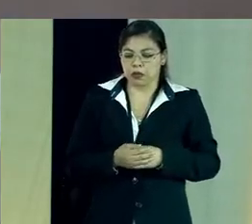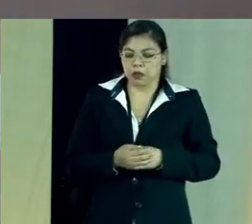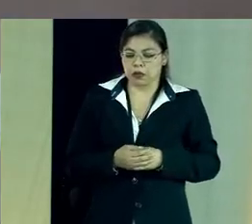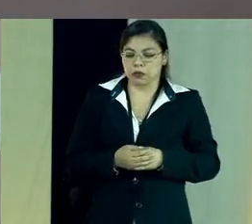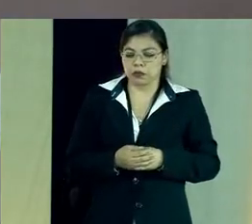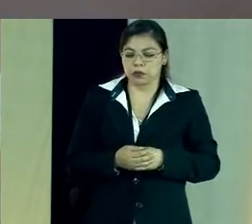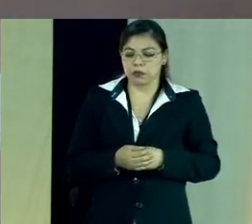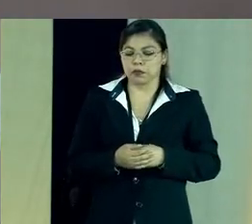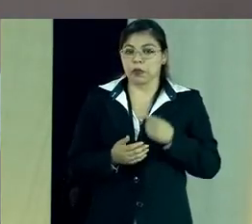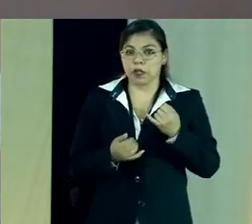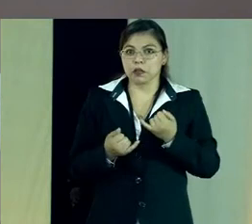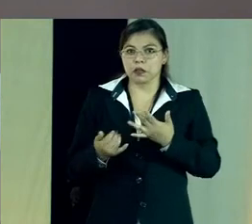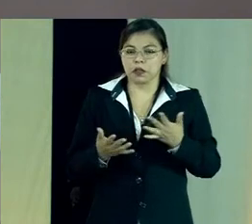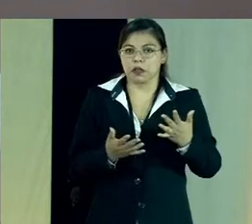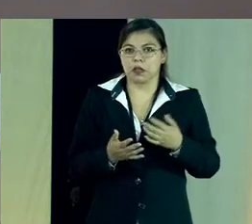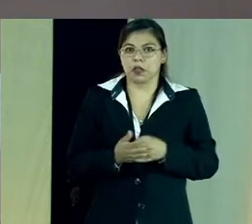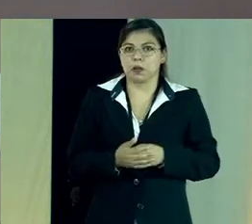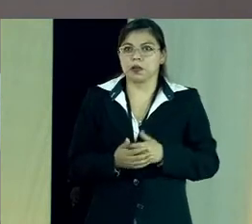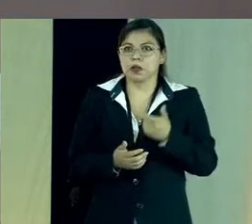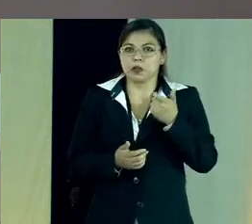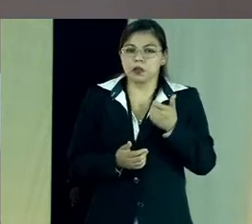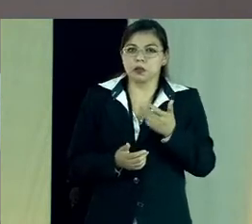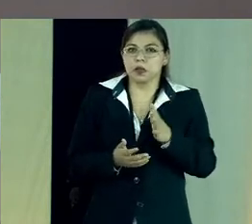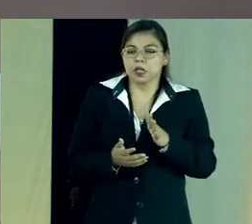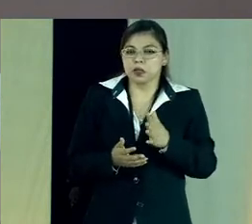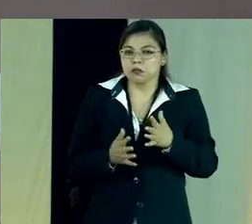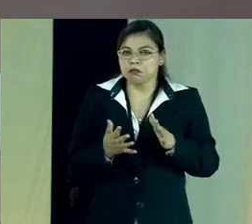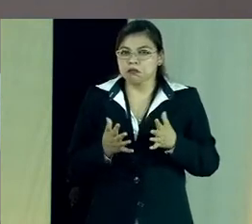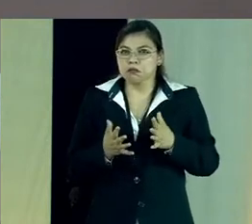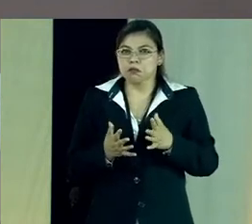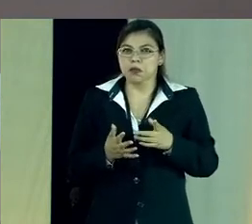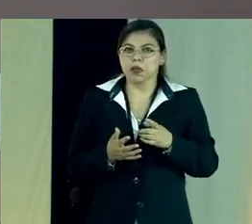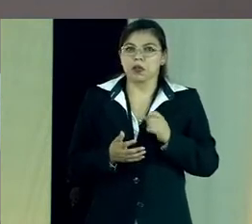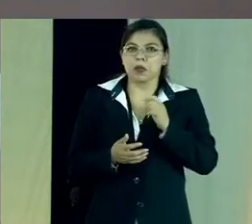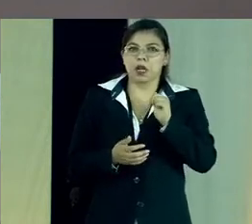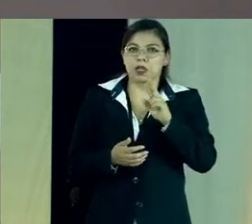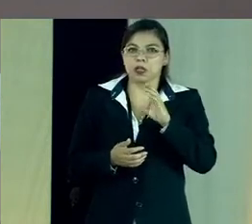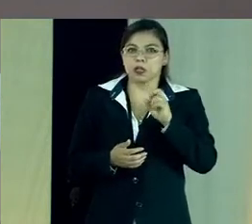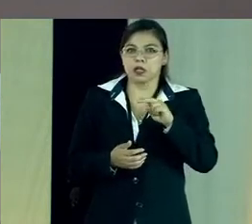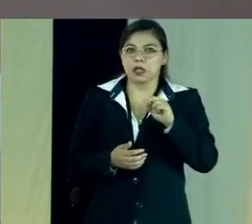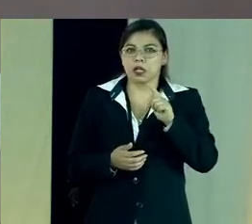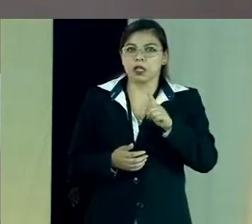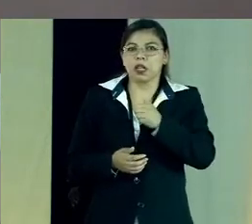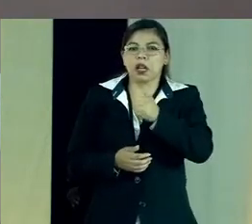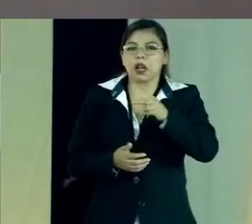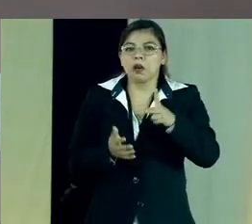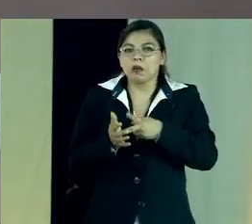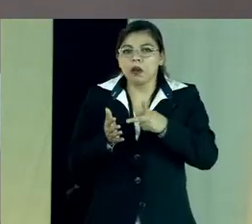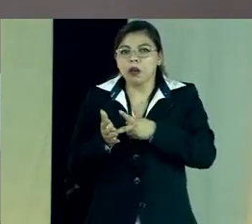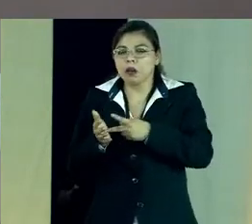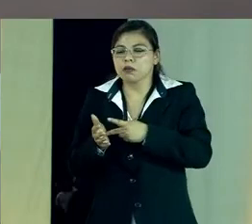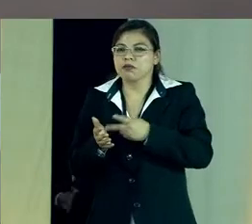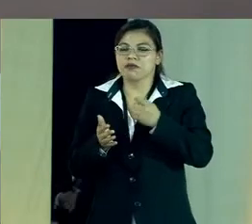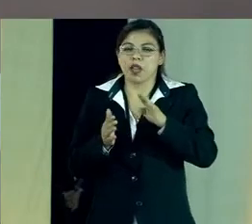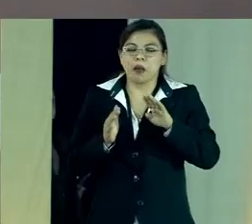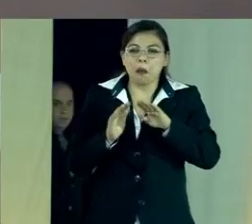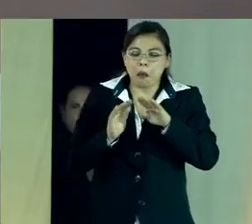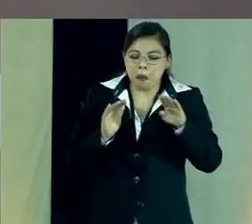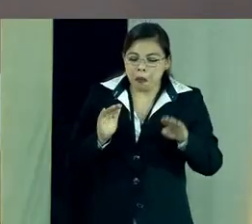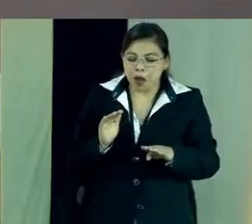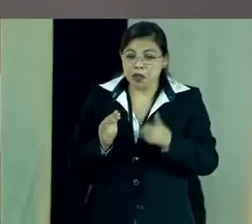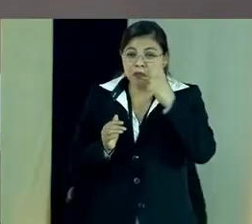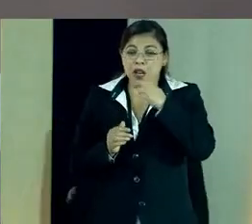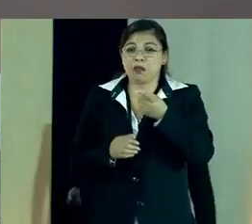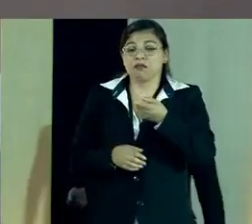que llegaba también a las economías en desarrollo con un arsenal cada vez mayor de medicamentos para la